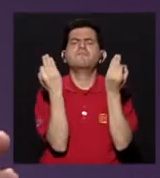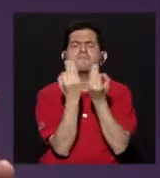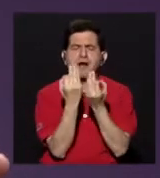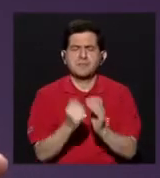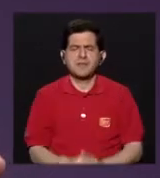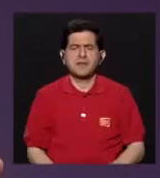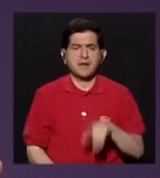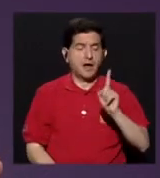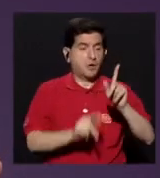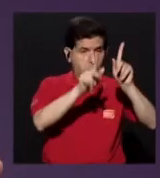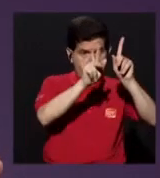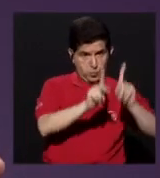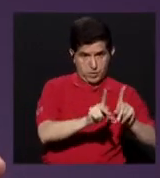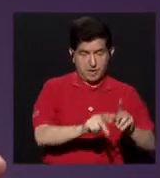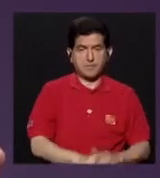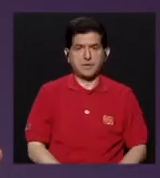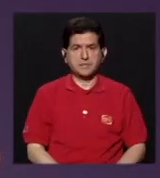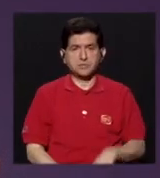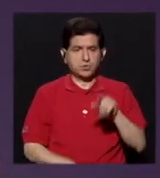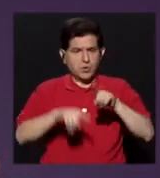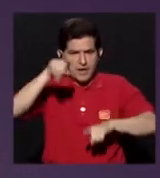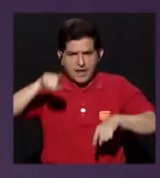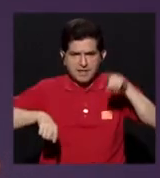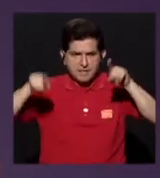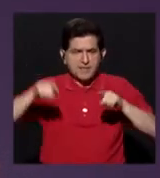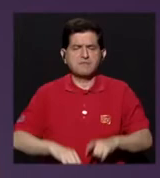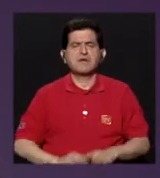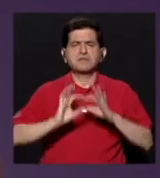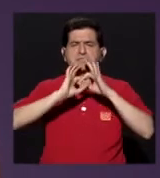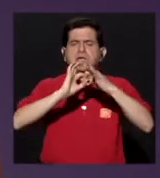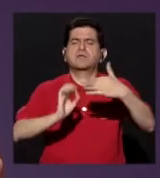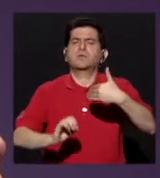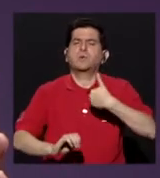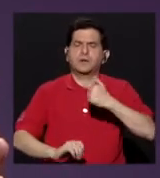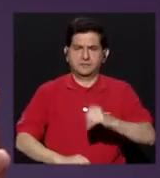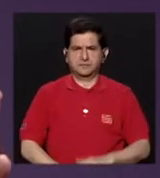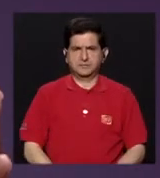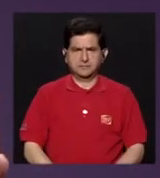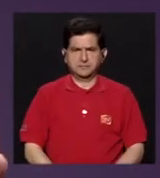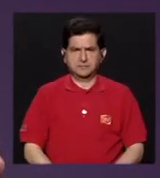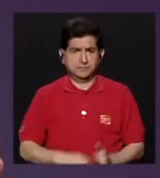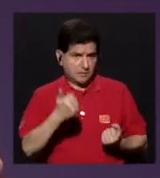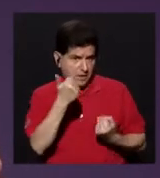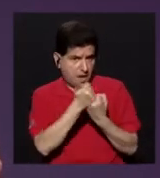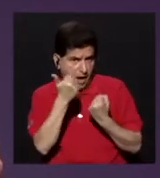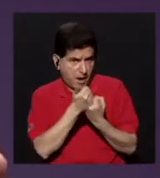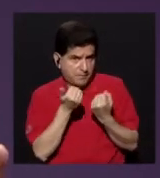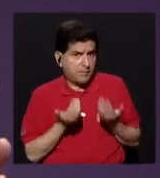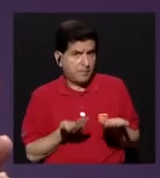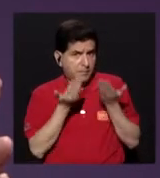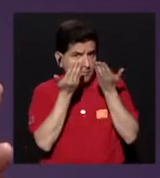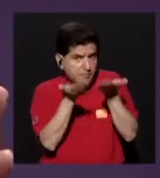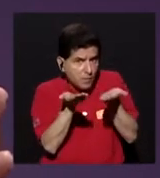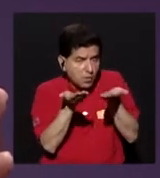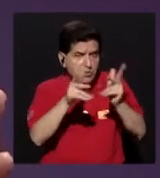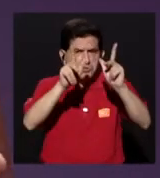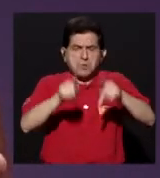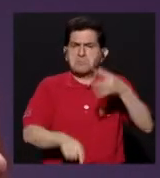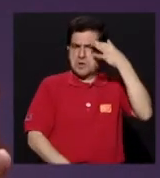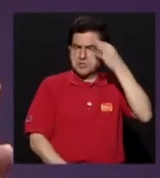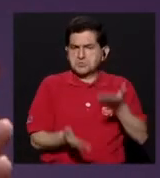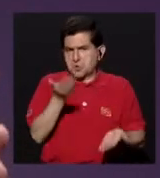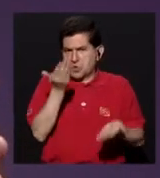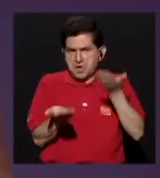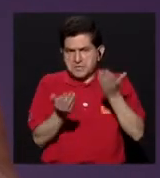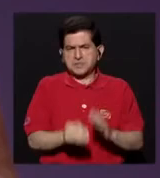una persona de la diversidad sexual? Si le brinda apoyo, algunas personas pensarían